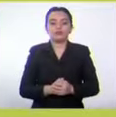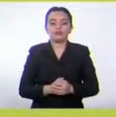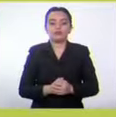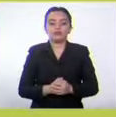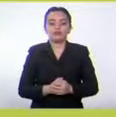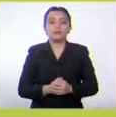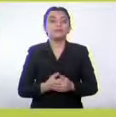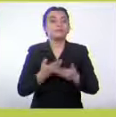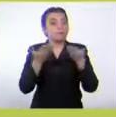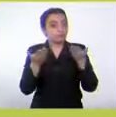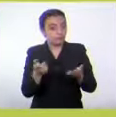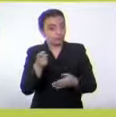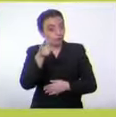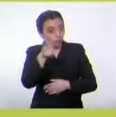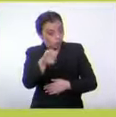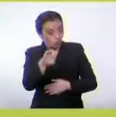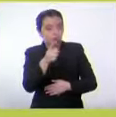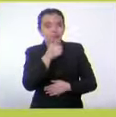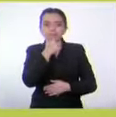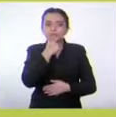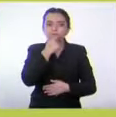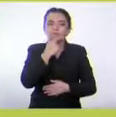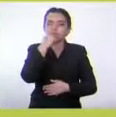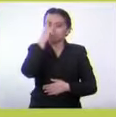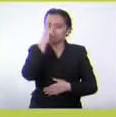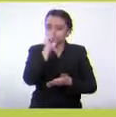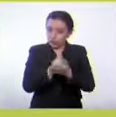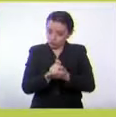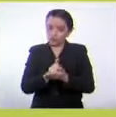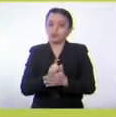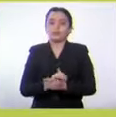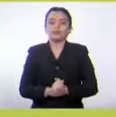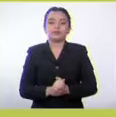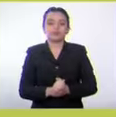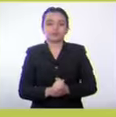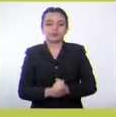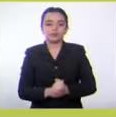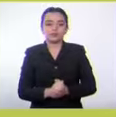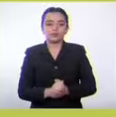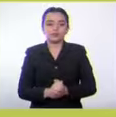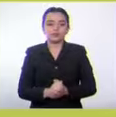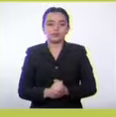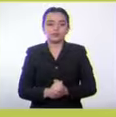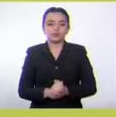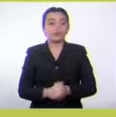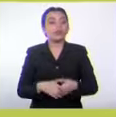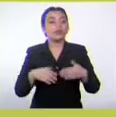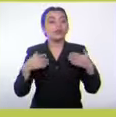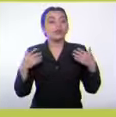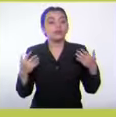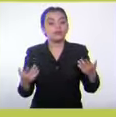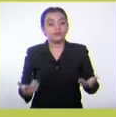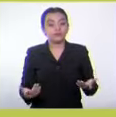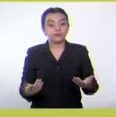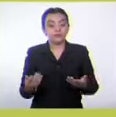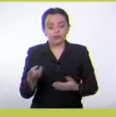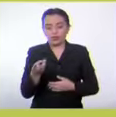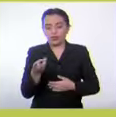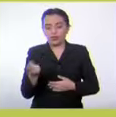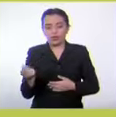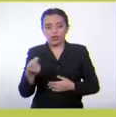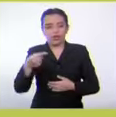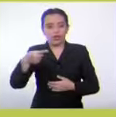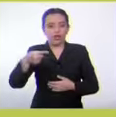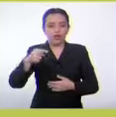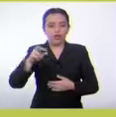Ahora, ponte a prueba con las siguientes preguntas. Es la cantidad de gramos de soluto